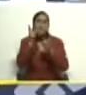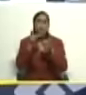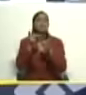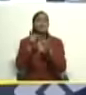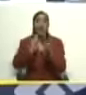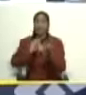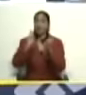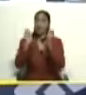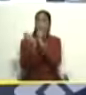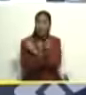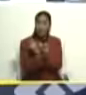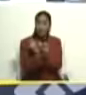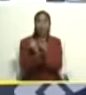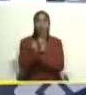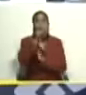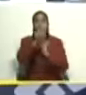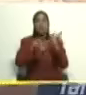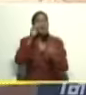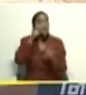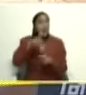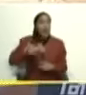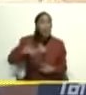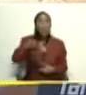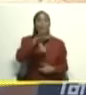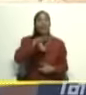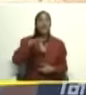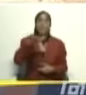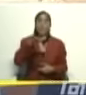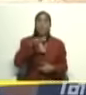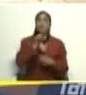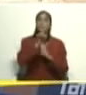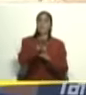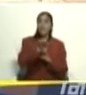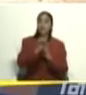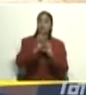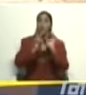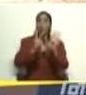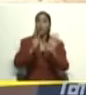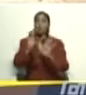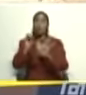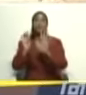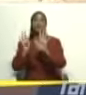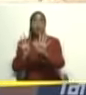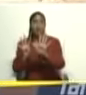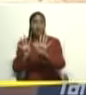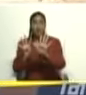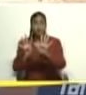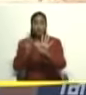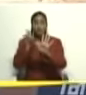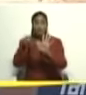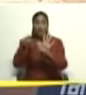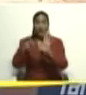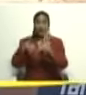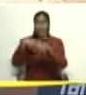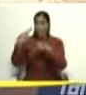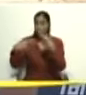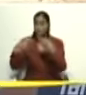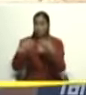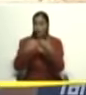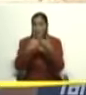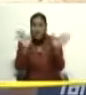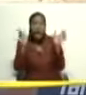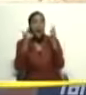del pueblo en un sujeto soberano, 1789, y esos aires llegaron acá con José María